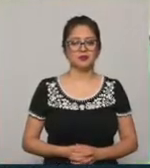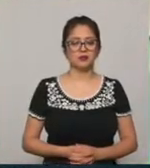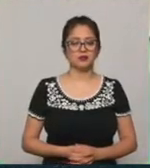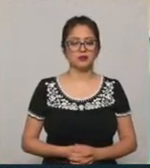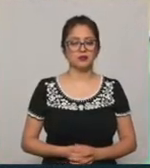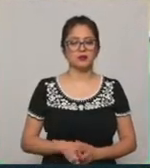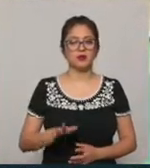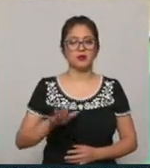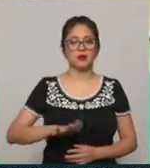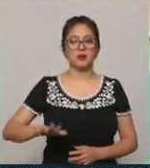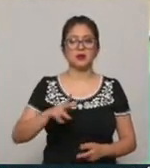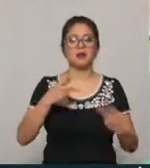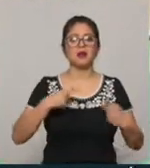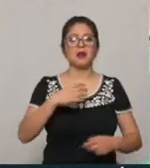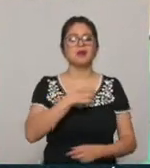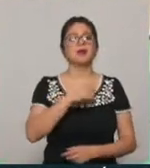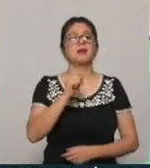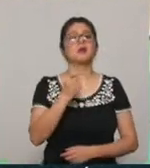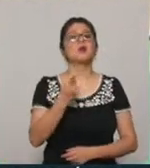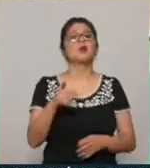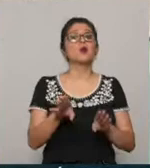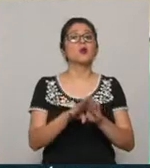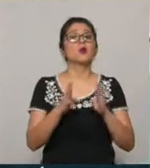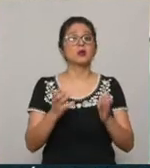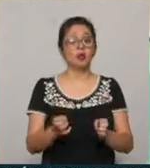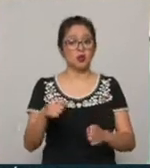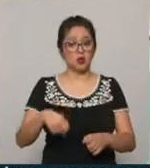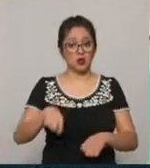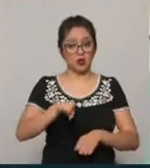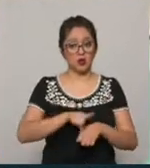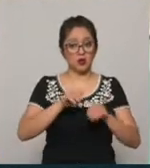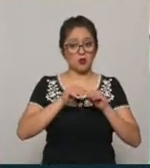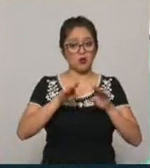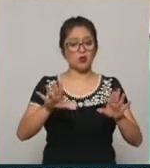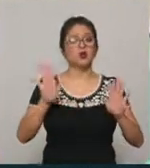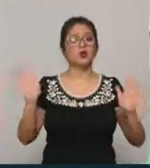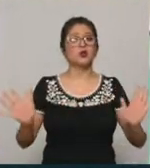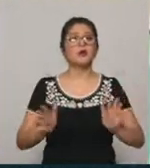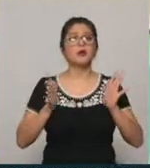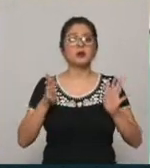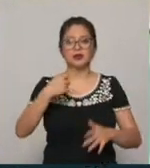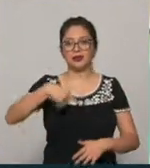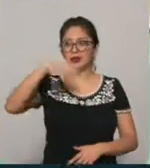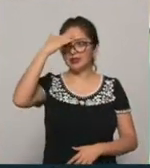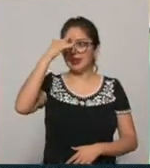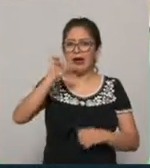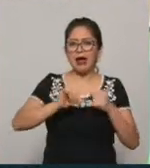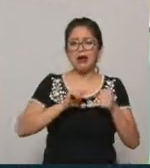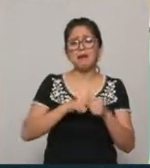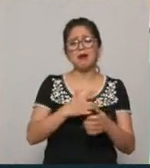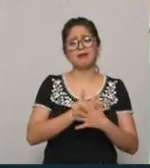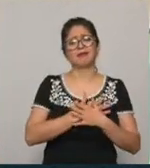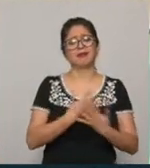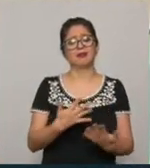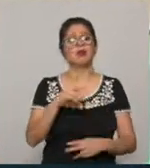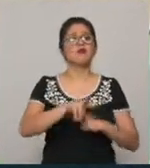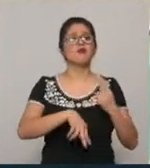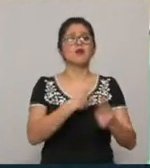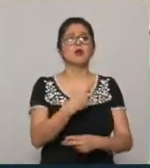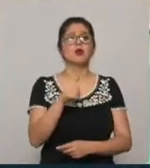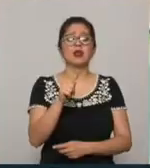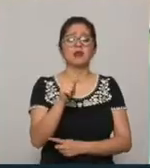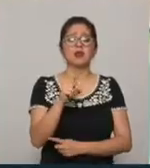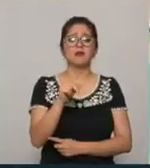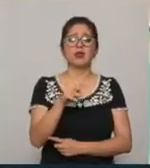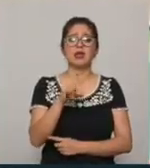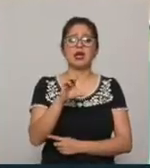Amigos de Capital 21, ¿cómo están? Hoy les traemos una gran sorpresa. ¿Quién no ama a los animales? Nos lanzamos al Centro de Transferencia Canina para hacer